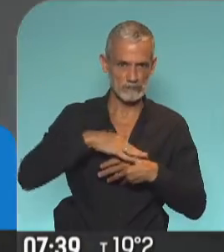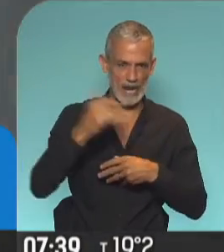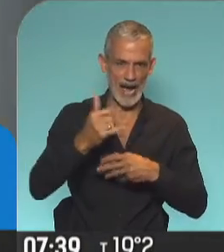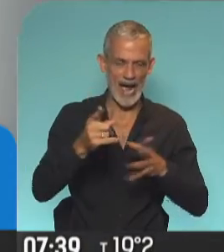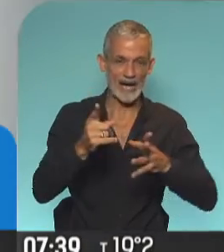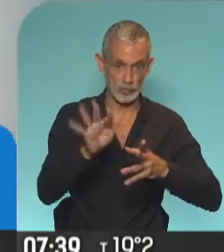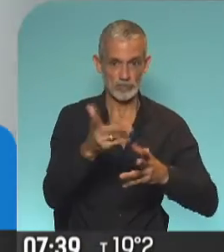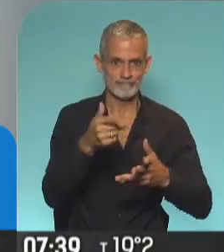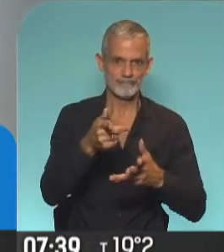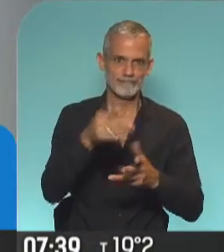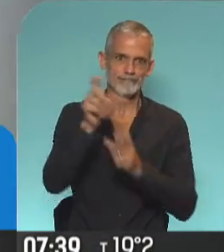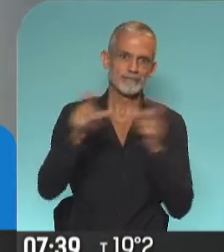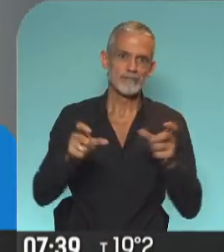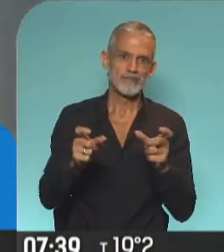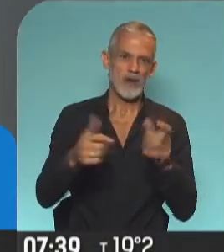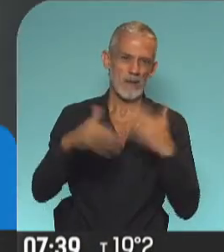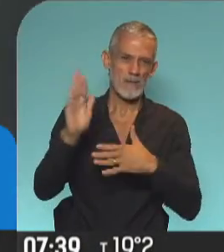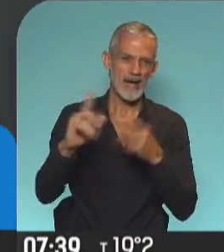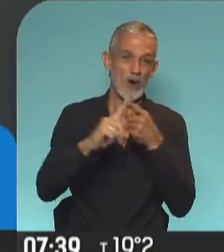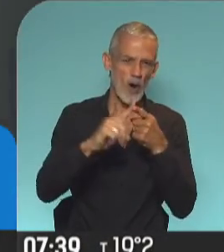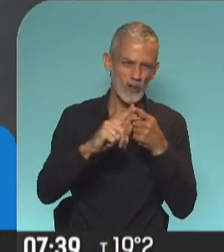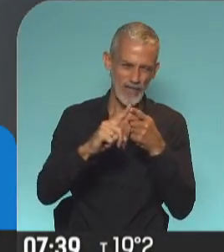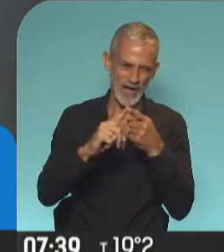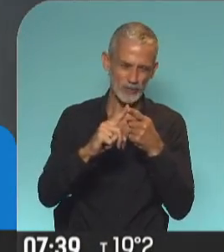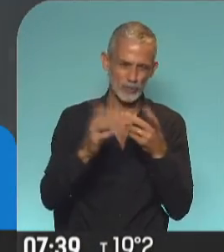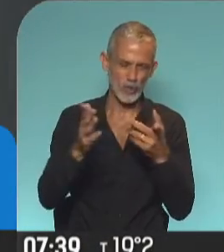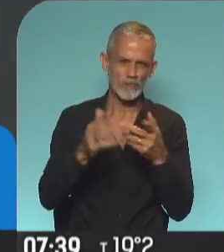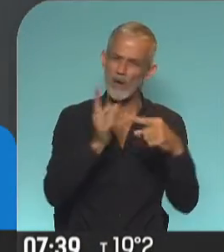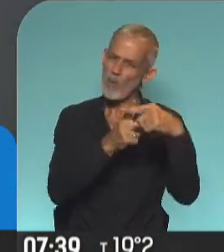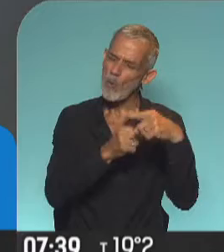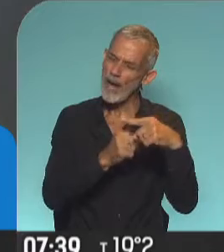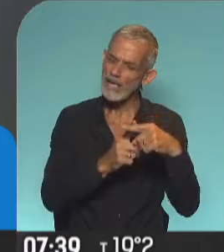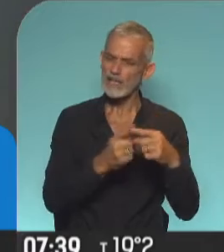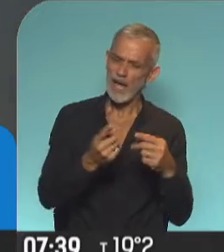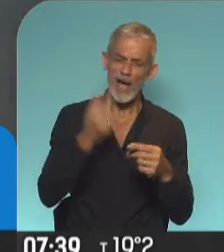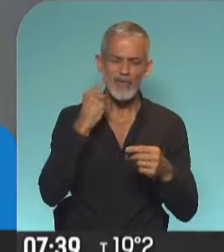eso lleva a más casos de contacto estrecho. Si vos sacás la cuenta,